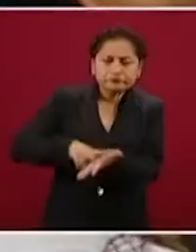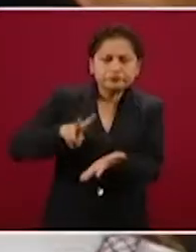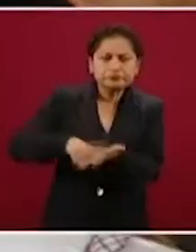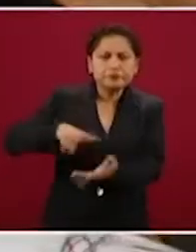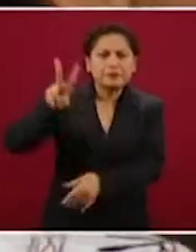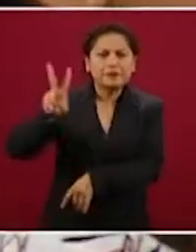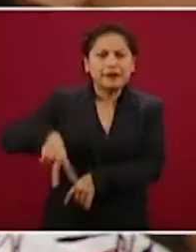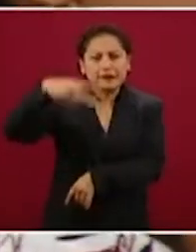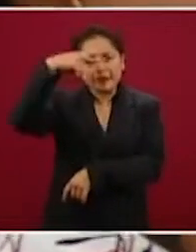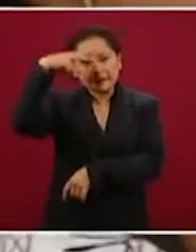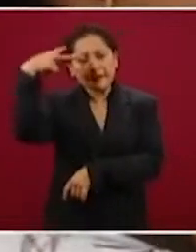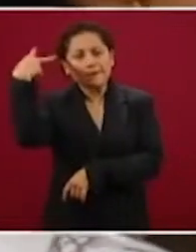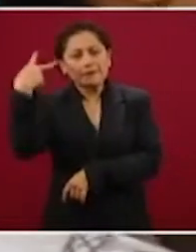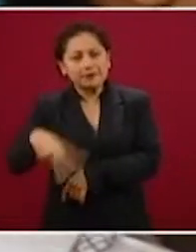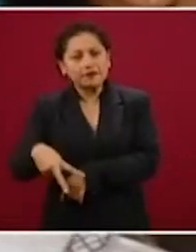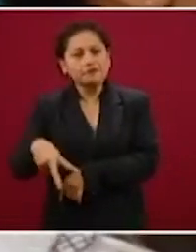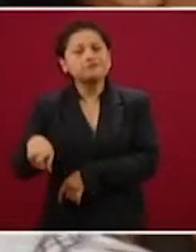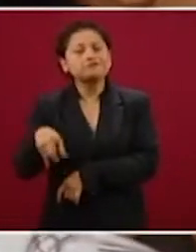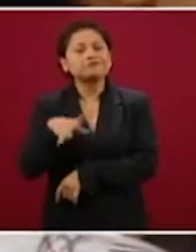deben